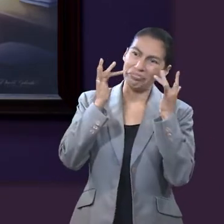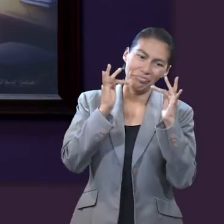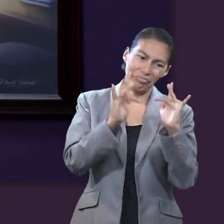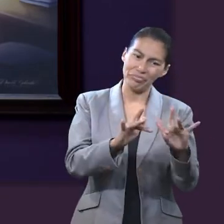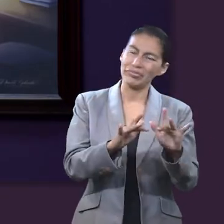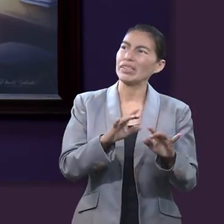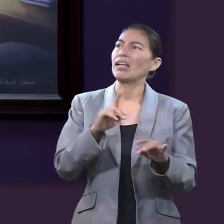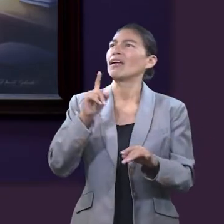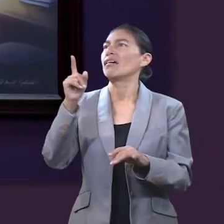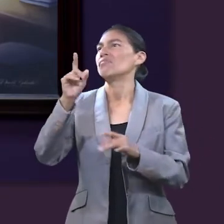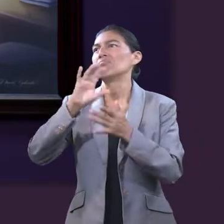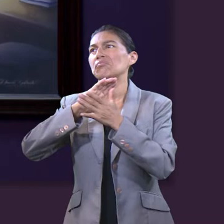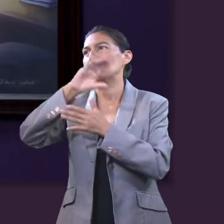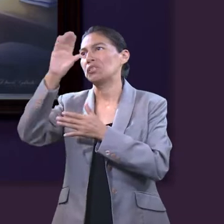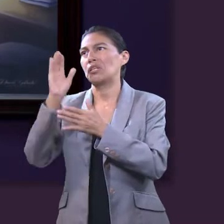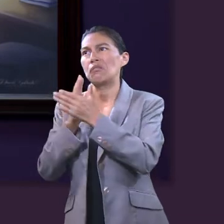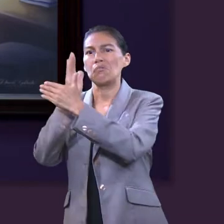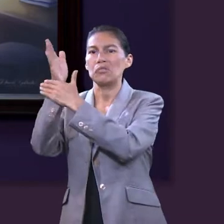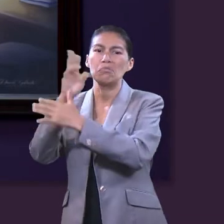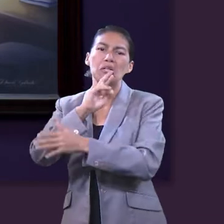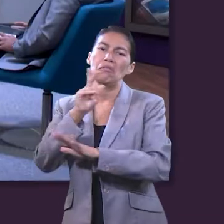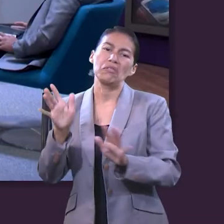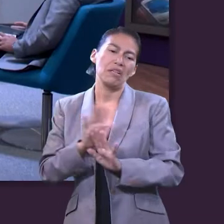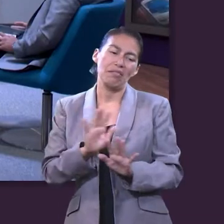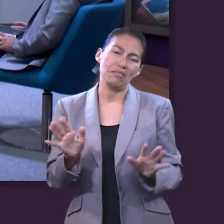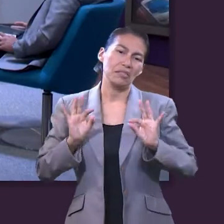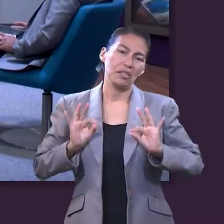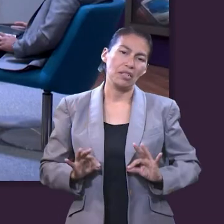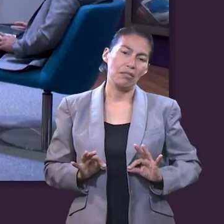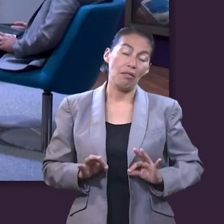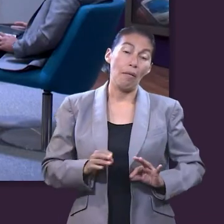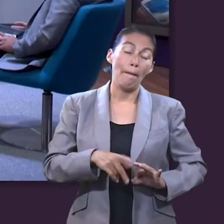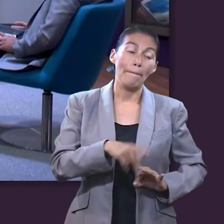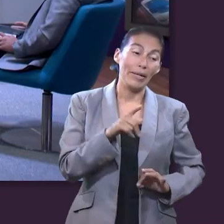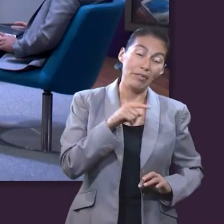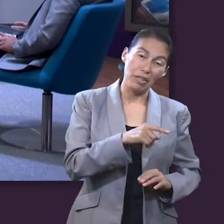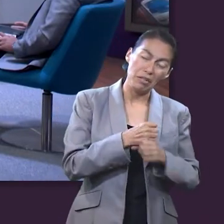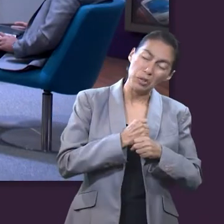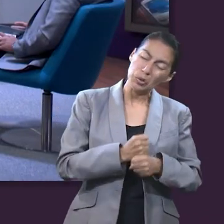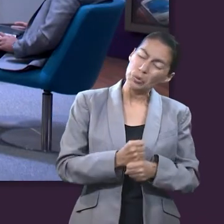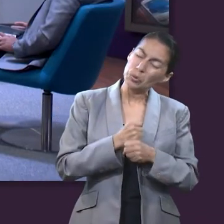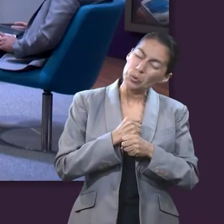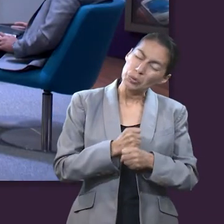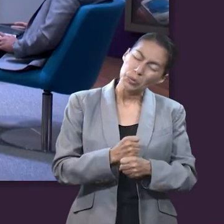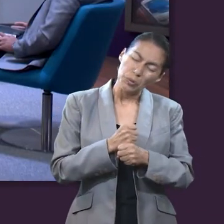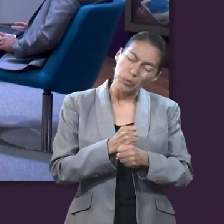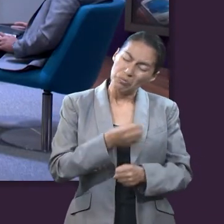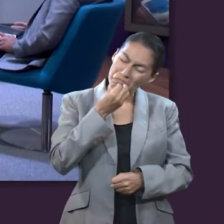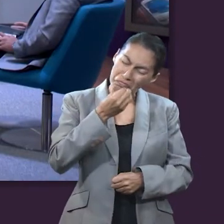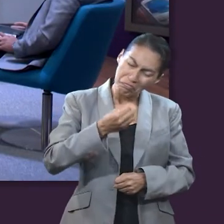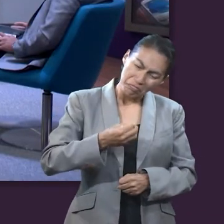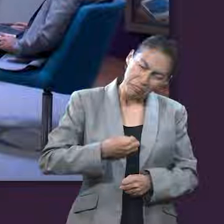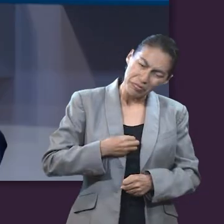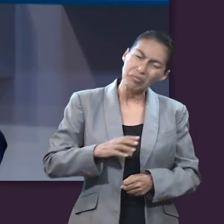para desertar. Pero, pues, aquí es donde entra el crisol y cómo es que él pudo ir avanzando conforme